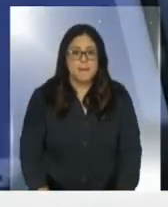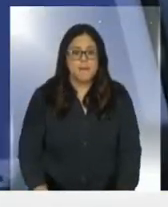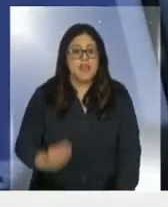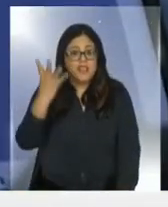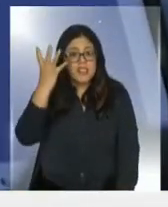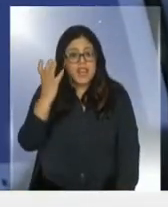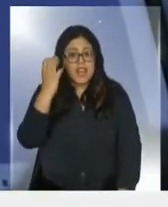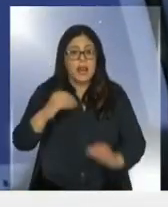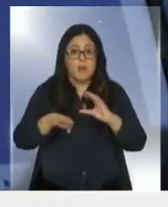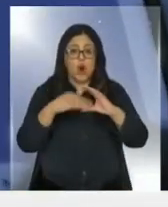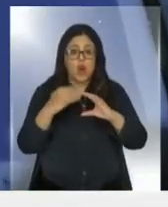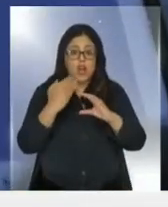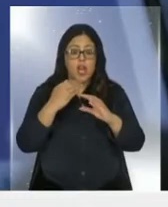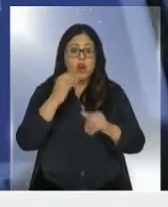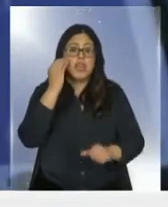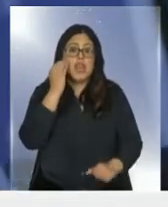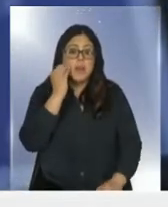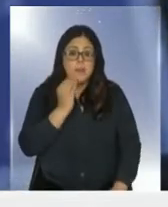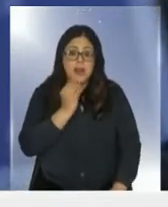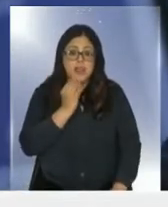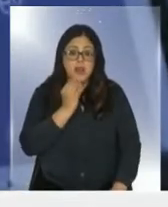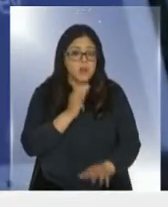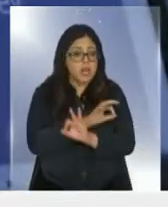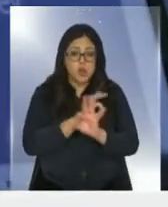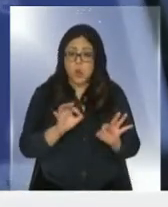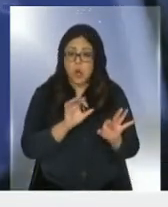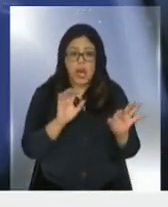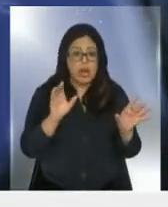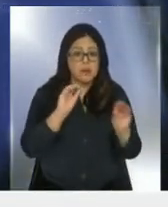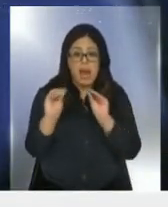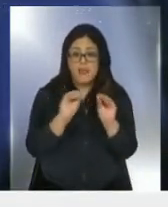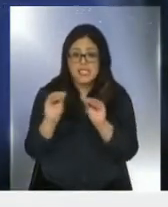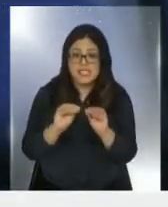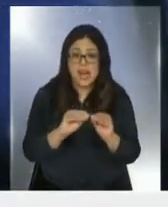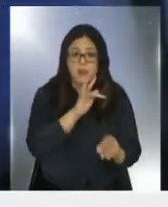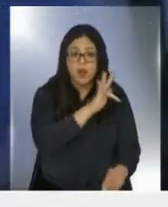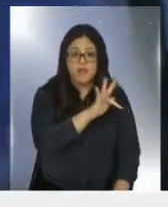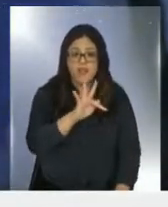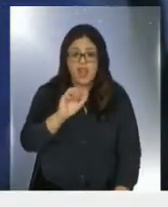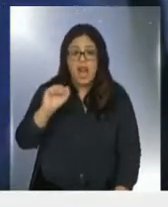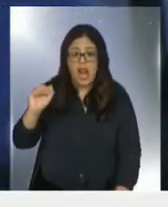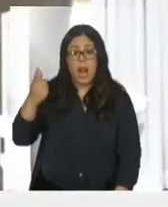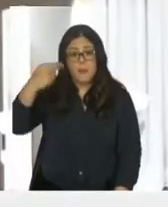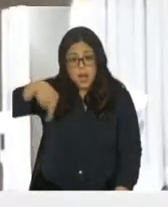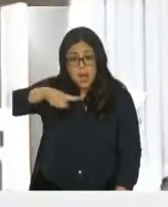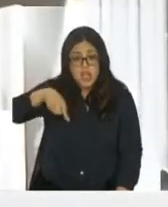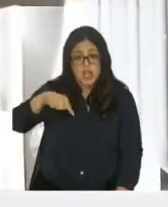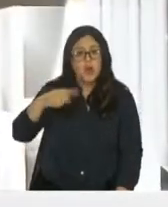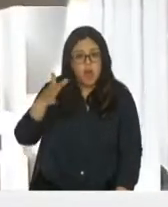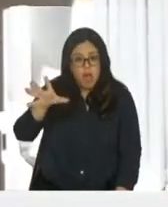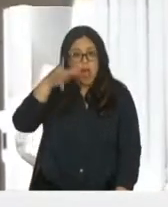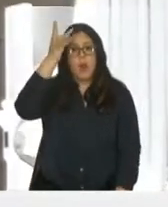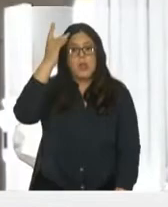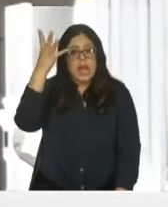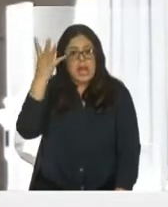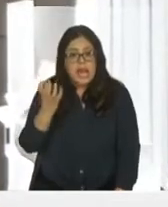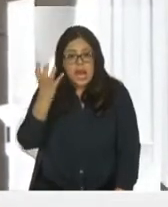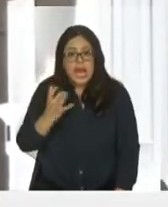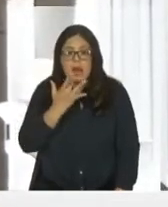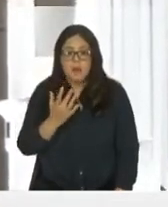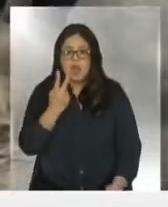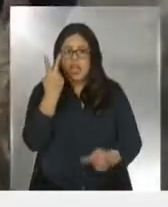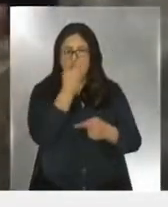Descargamos los correos en mayo y no notificamos a las Fuerzas Armadas, pero creo que se dieron cuenta de la descarga entonces, porque después de